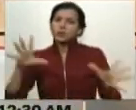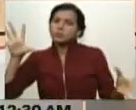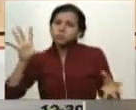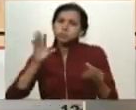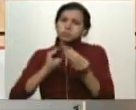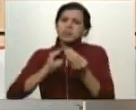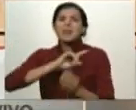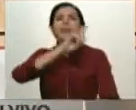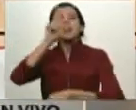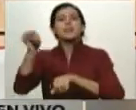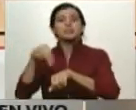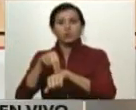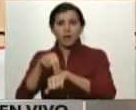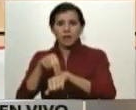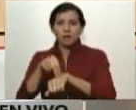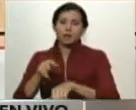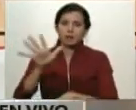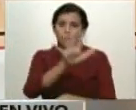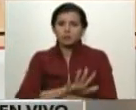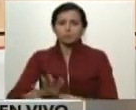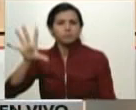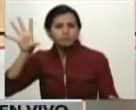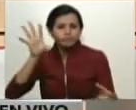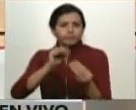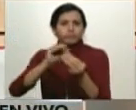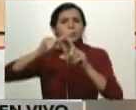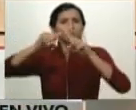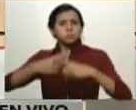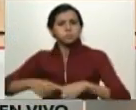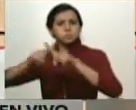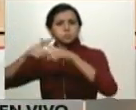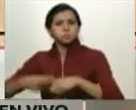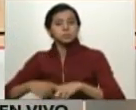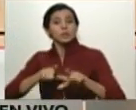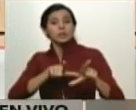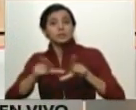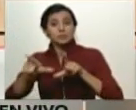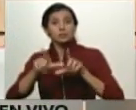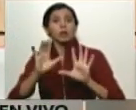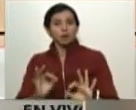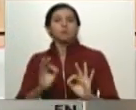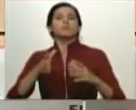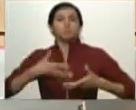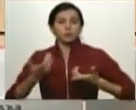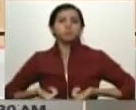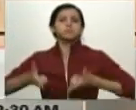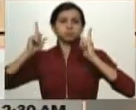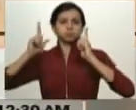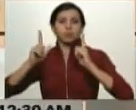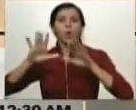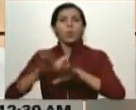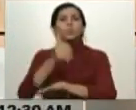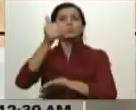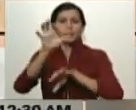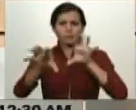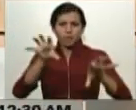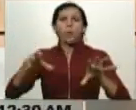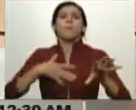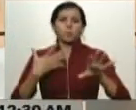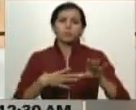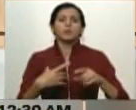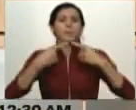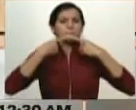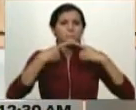nacional. Así que a partir del momento que demos los resultados electorales, se autoriza a las juntas regionales para